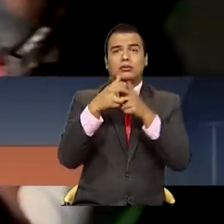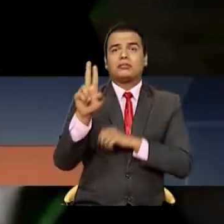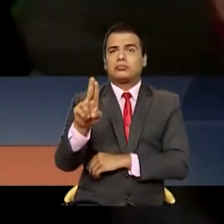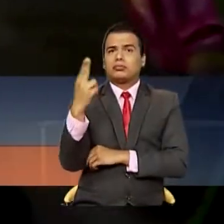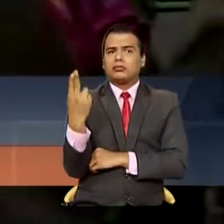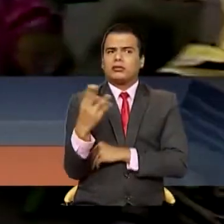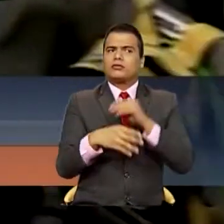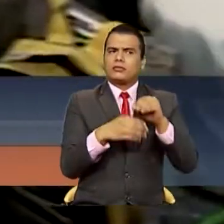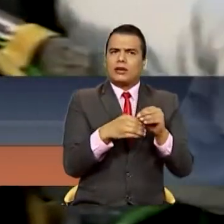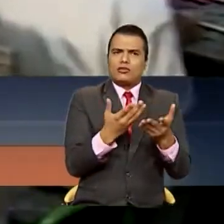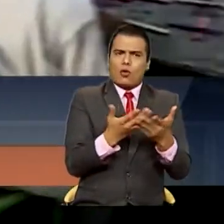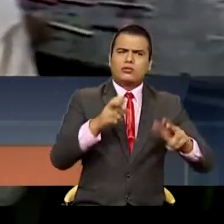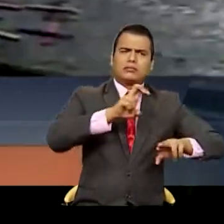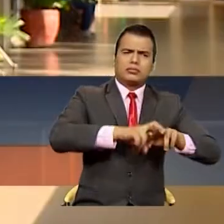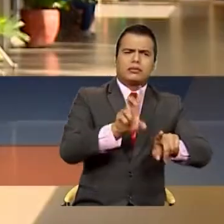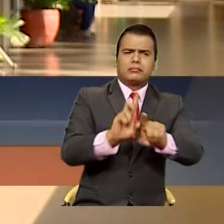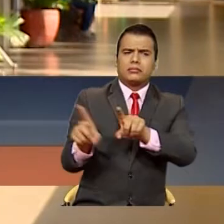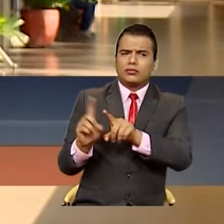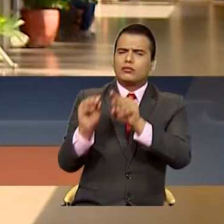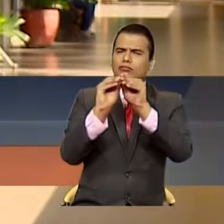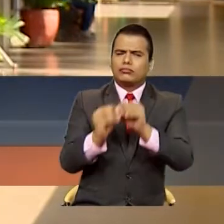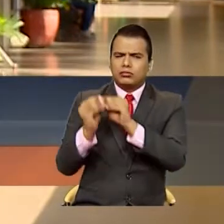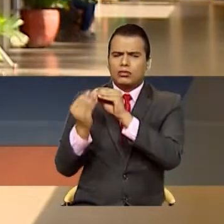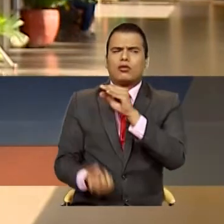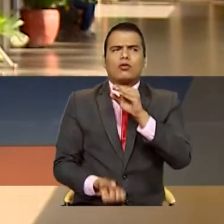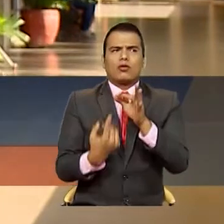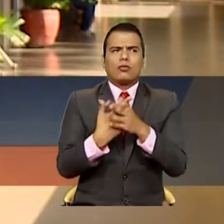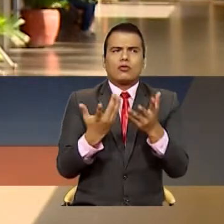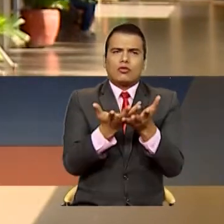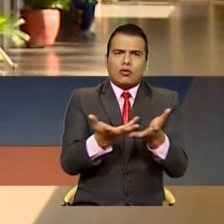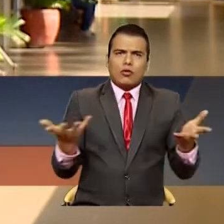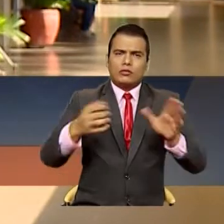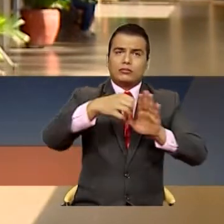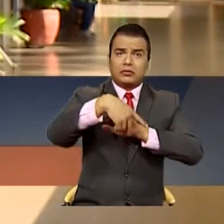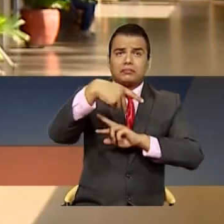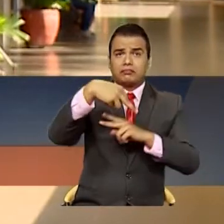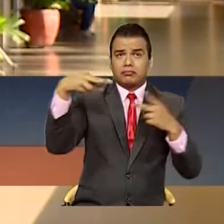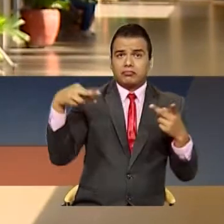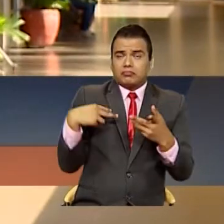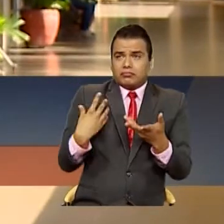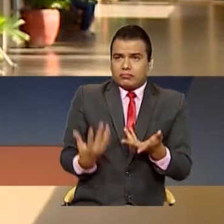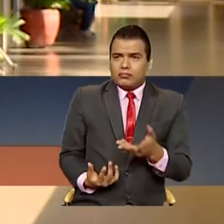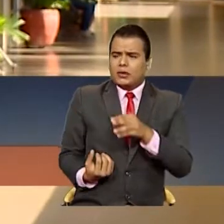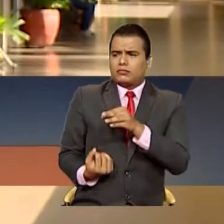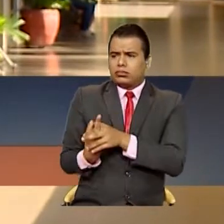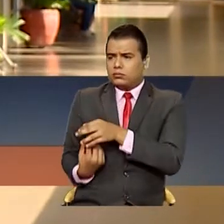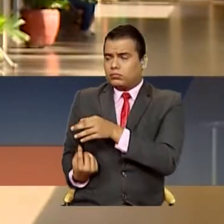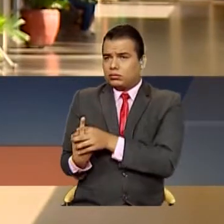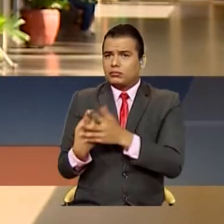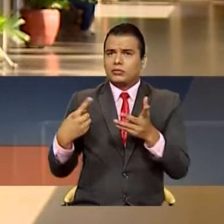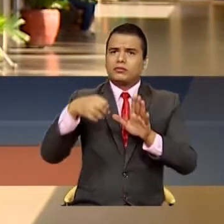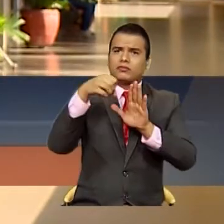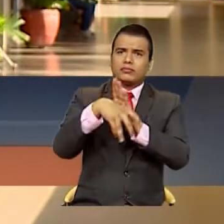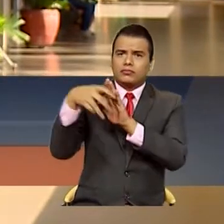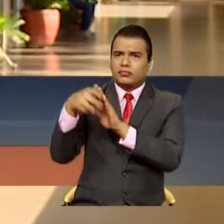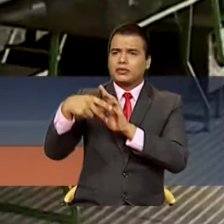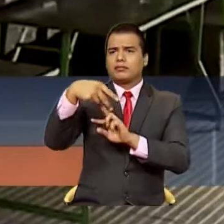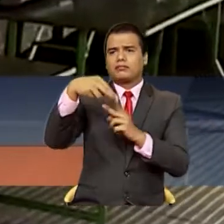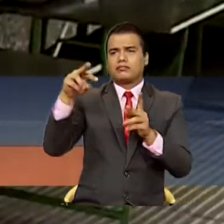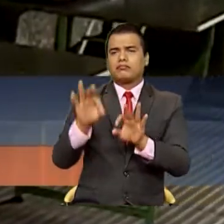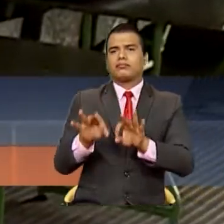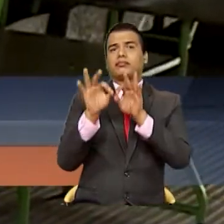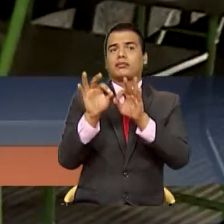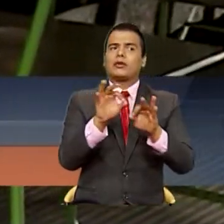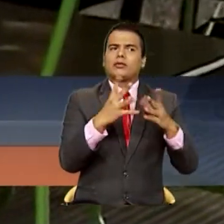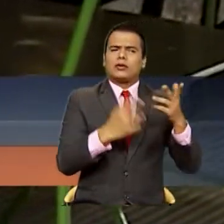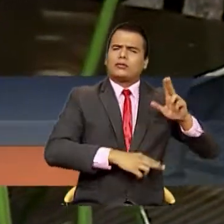a base de elementos reciclables. Se hizo con envases que lógicamente ellos reciclaban y hicieron el mobiliario. La